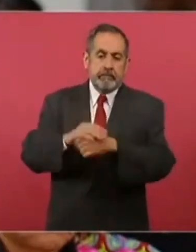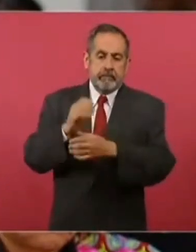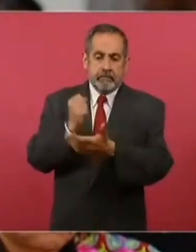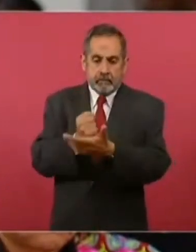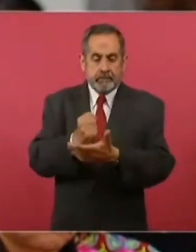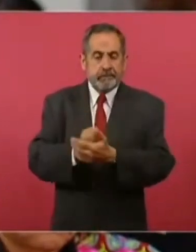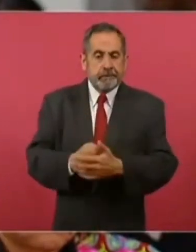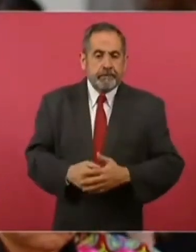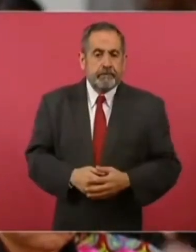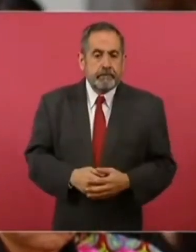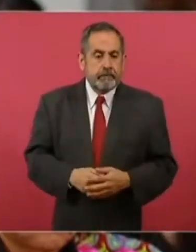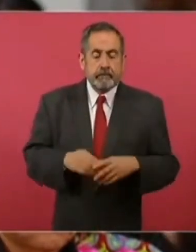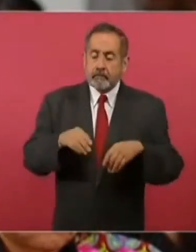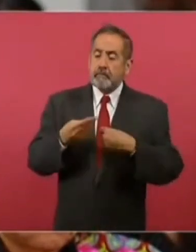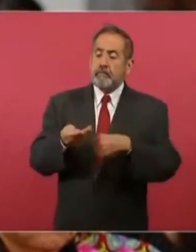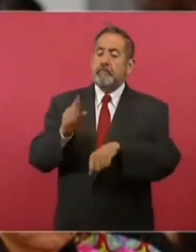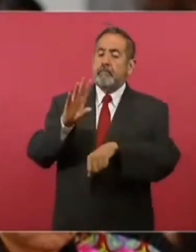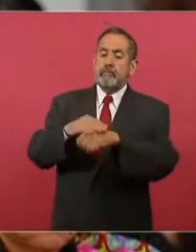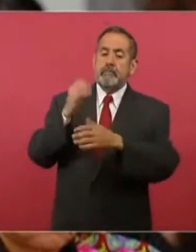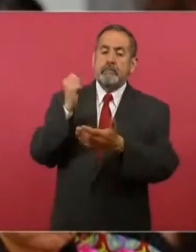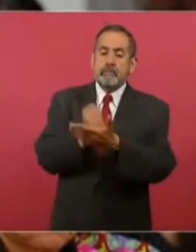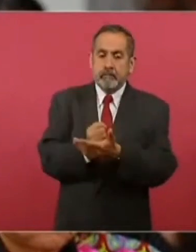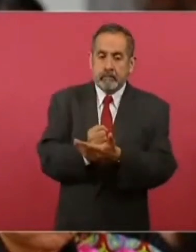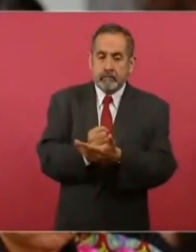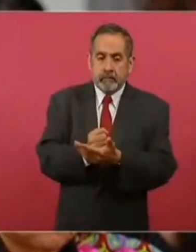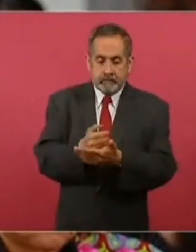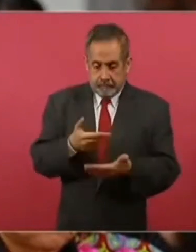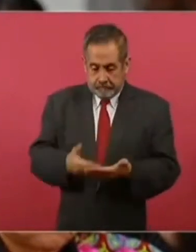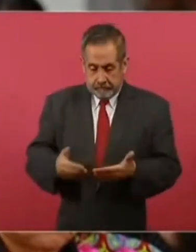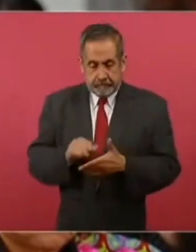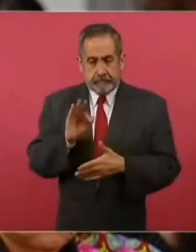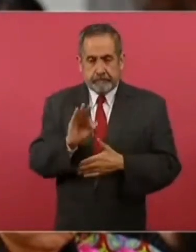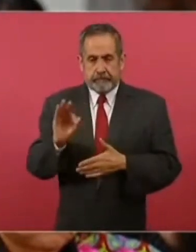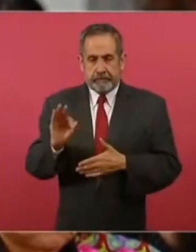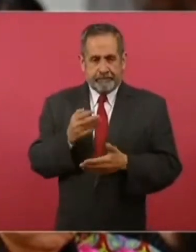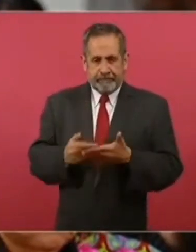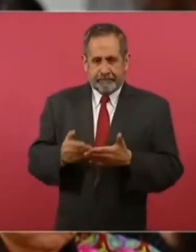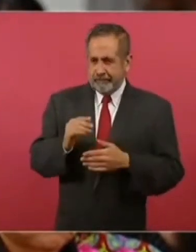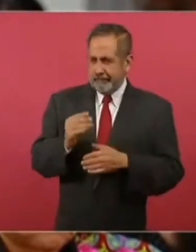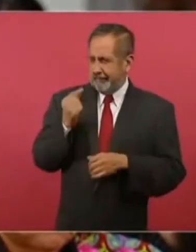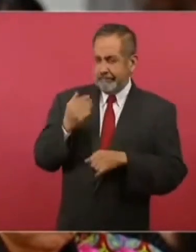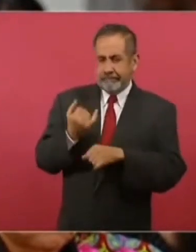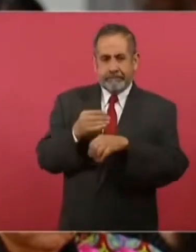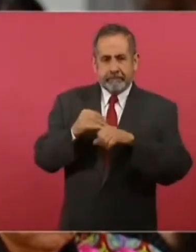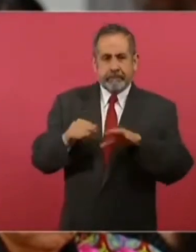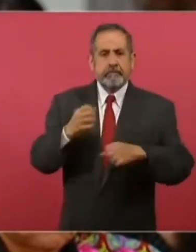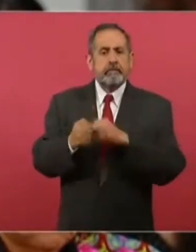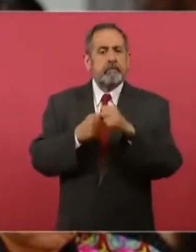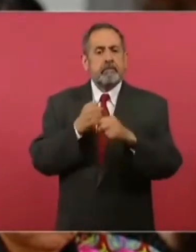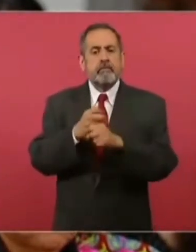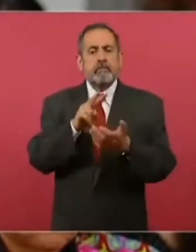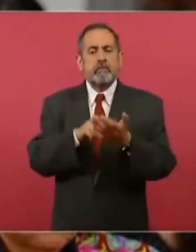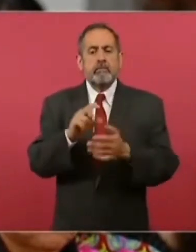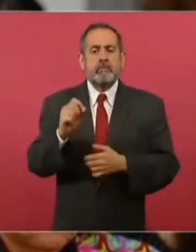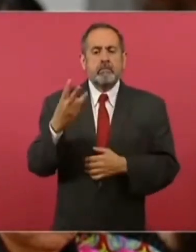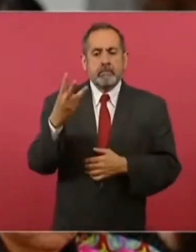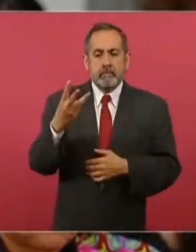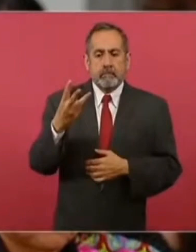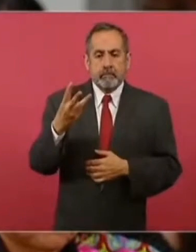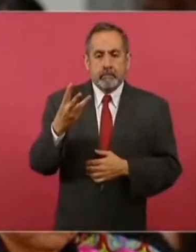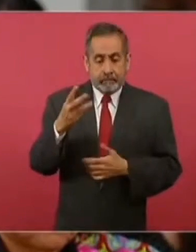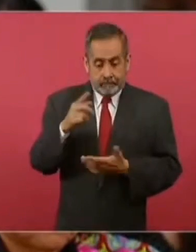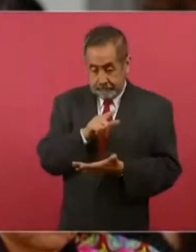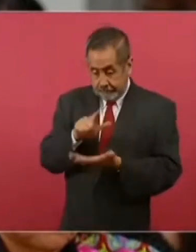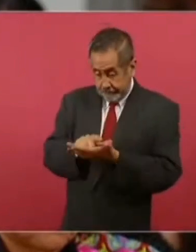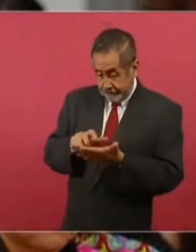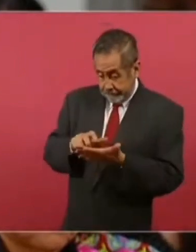cuando dan la autorización, lo dan con fecha actual. Por ejemplo, apenas ahorita están saliendo las autorizaciones en 2023 y la ley se cambió